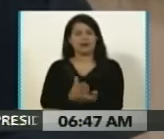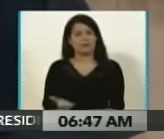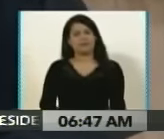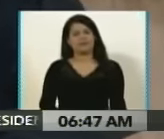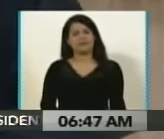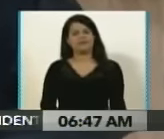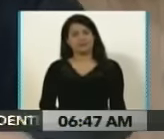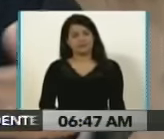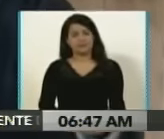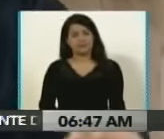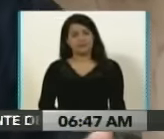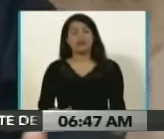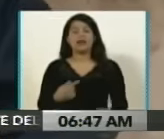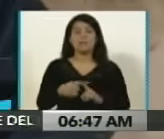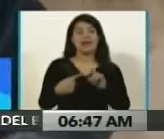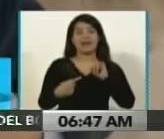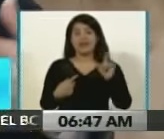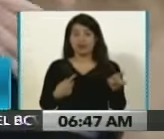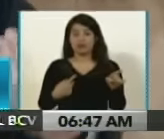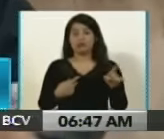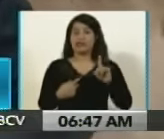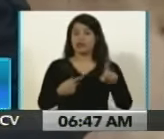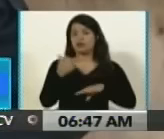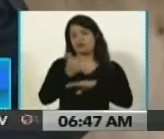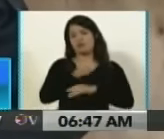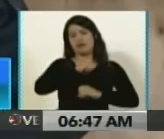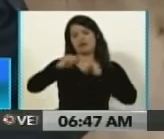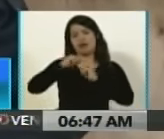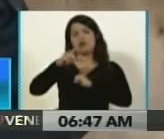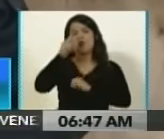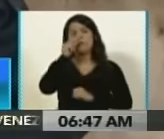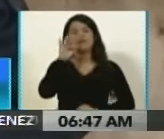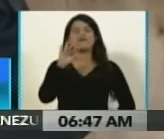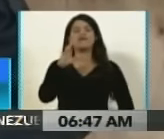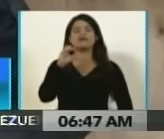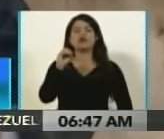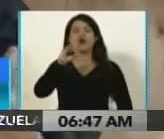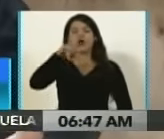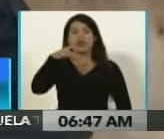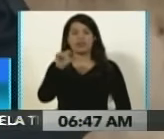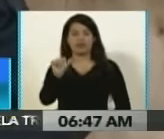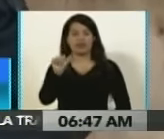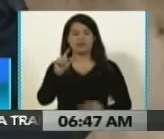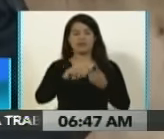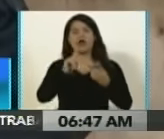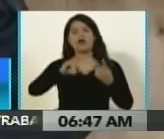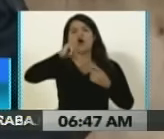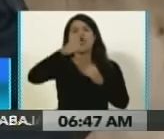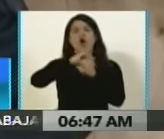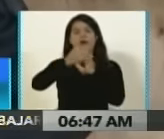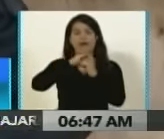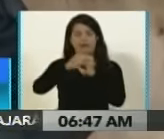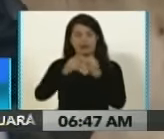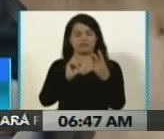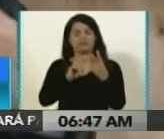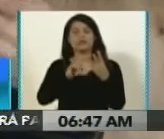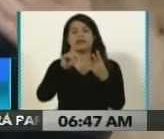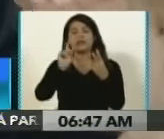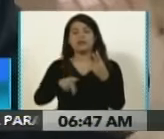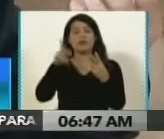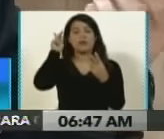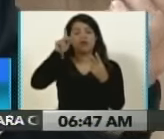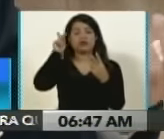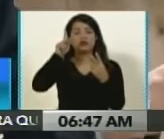precisamente ellos fueron los que asesinaron a Fabricio Ojeda, a Jorge Rodríguez, al